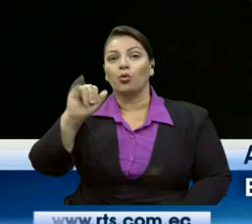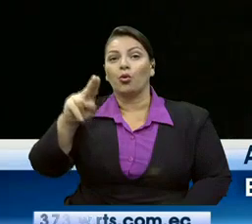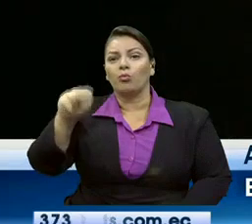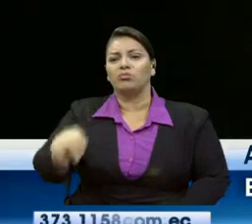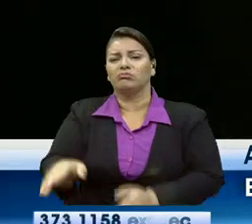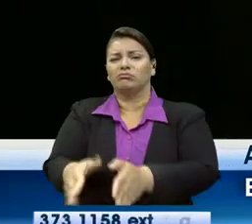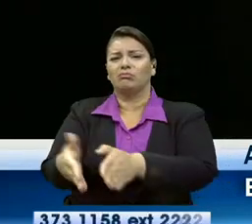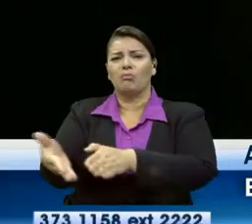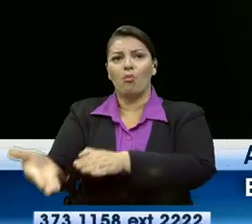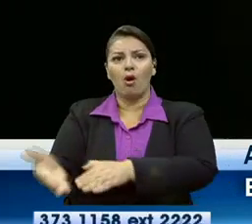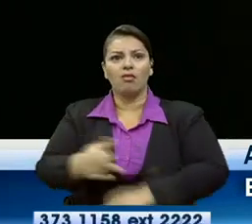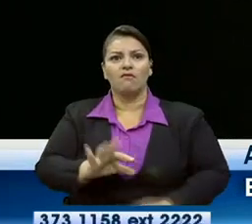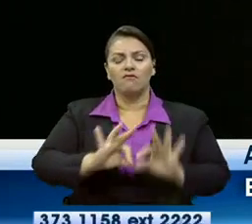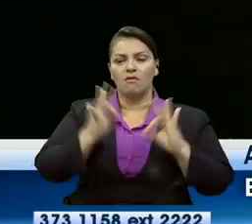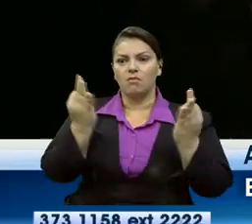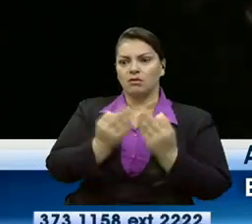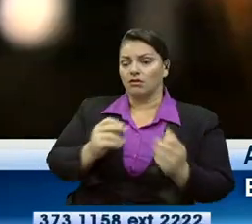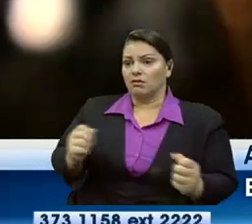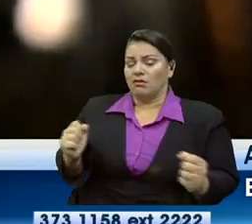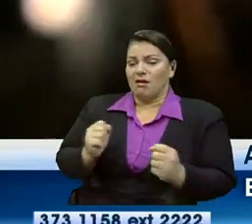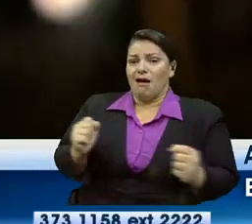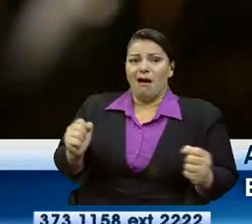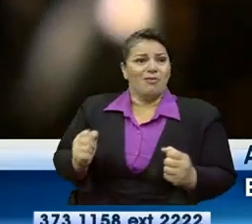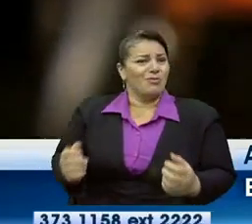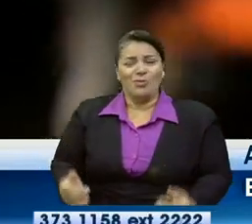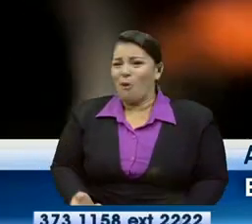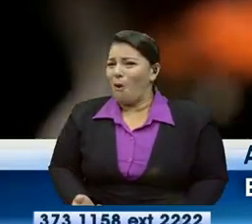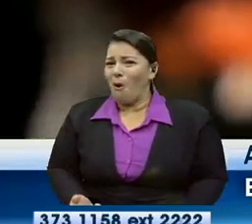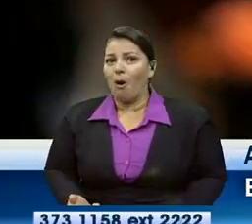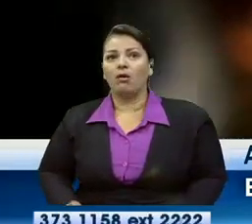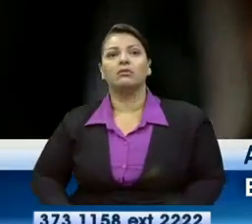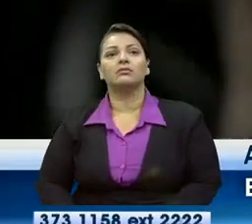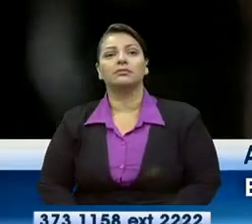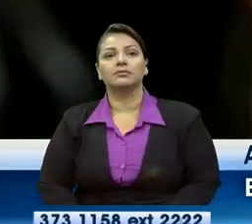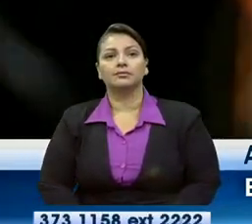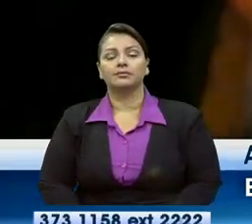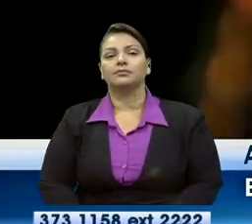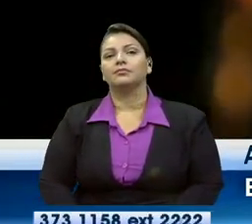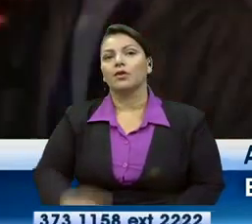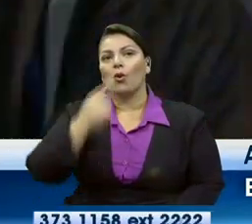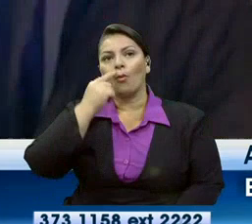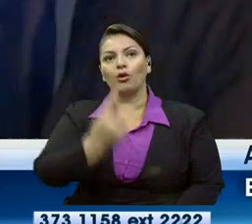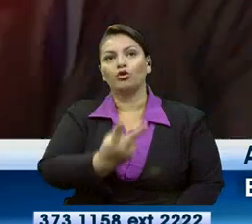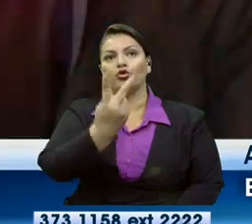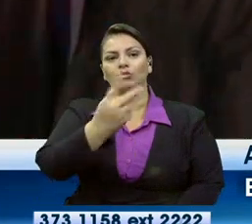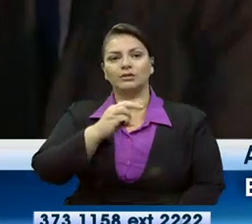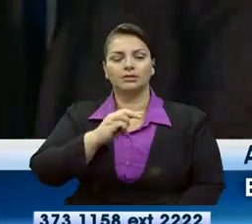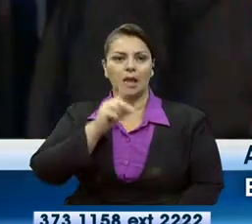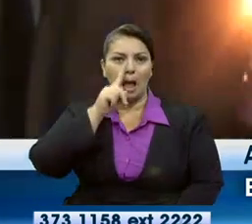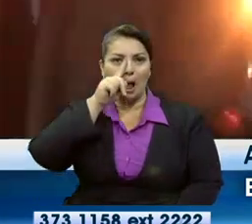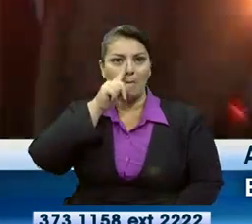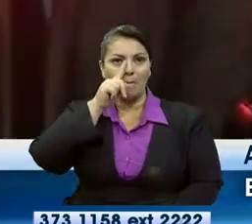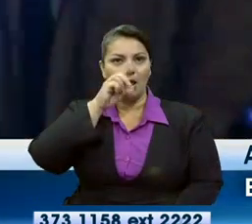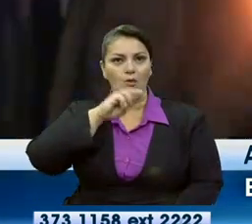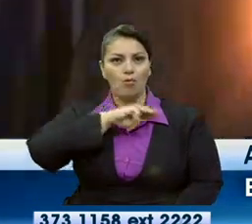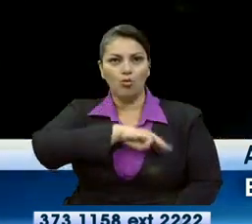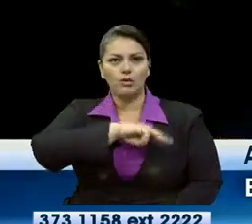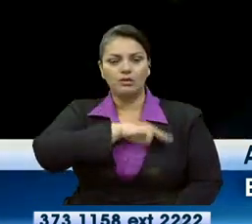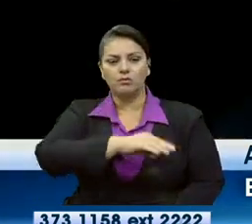unos 200 metros hacia un barranco. Dos funcionarios municipales más fallecieron. Uno resultó gravemente